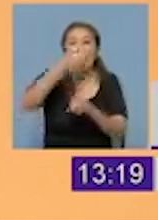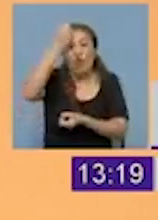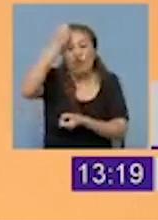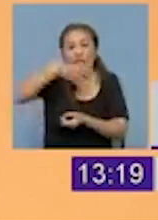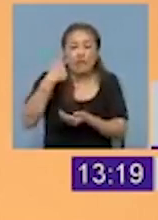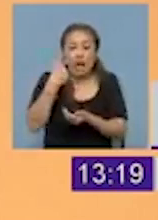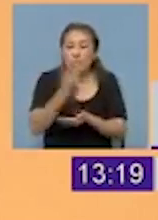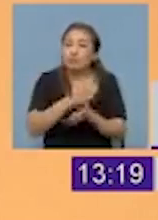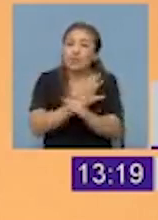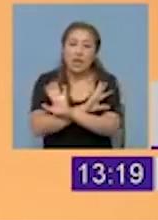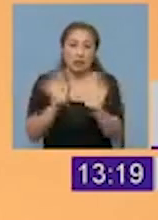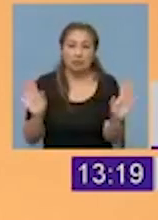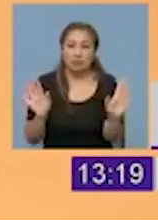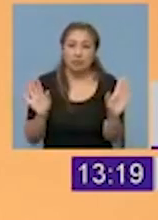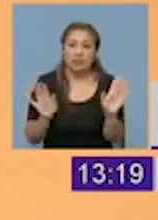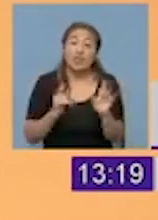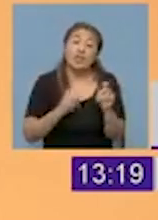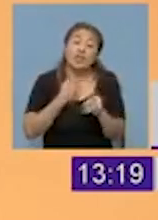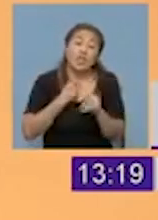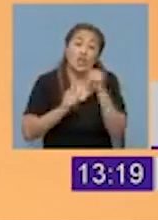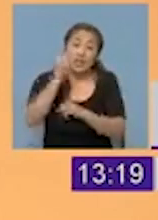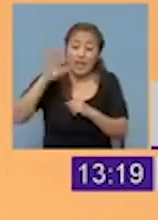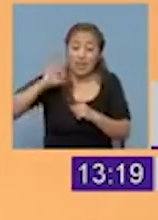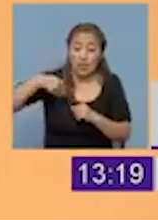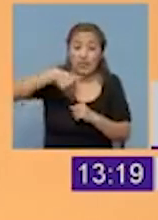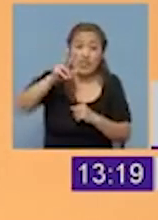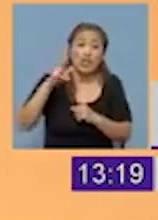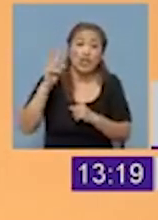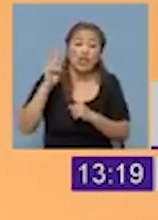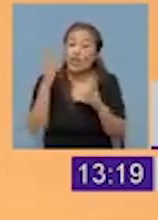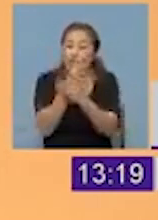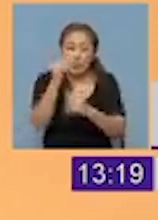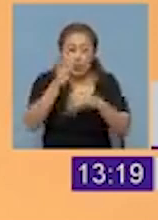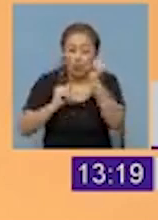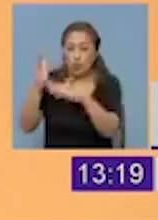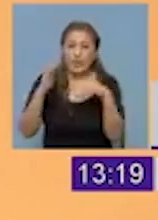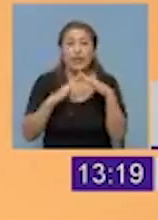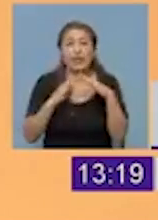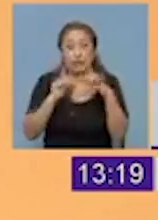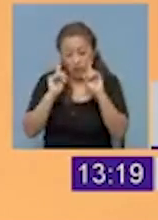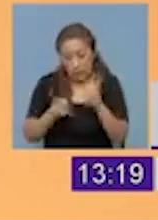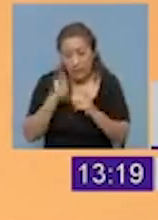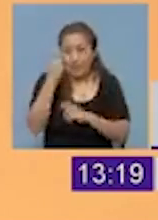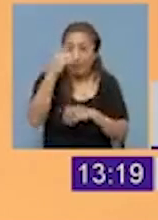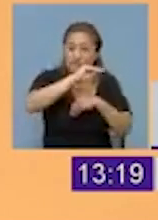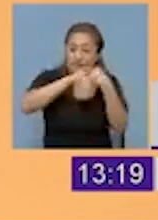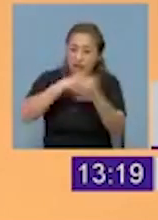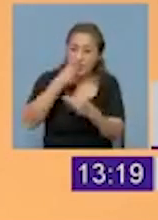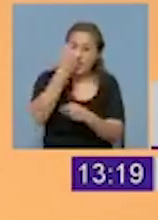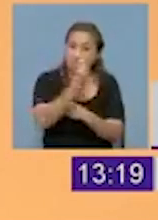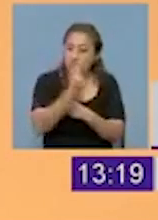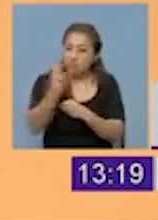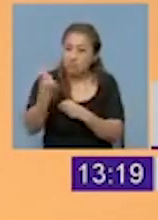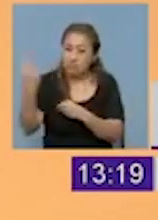estudio dominial así que ahora dio mediante el año que viene cuando terminemos con todas las obras también vamos a terminar con eso cada vecino de